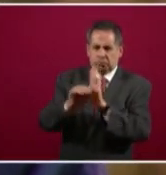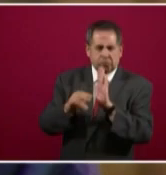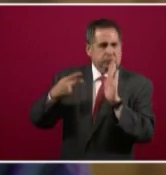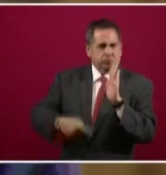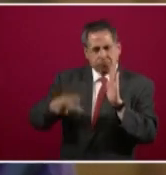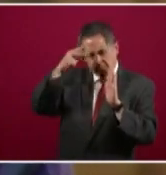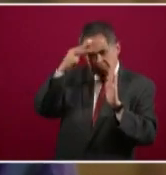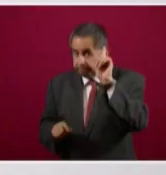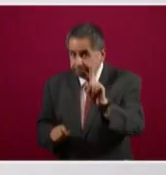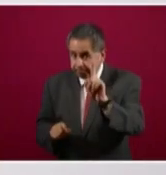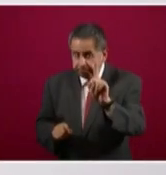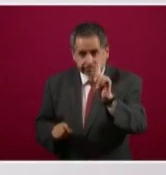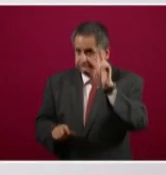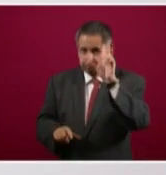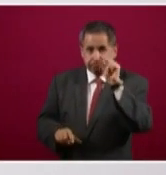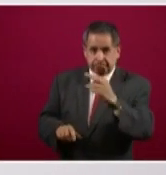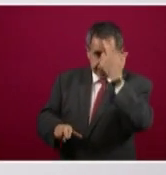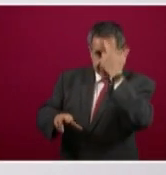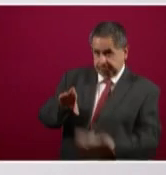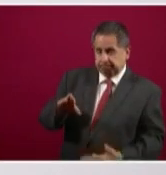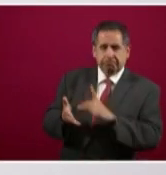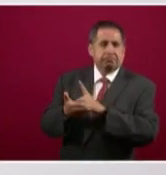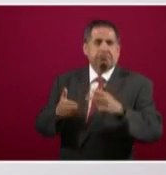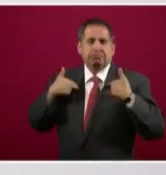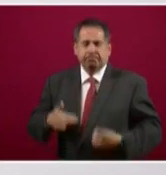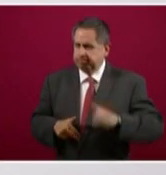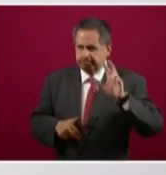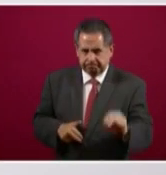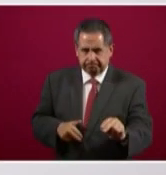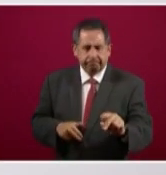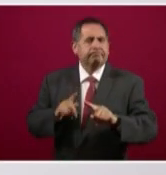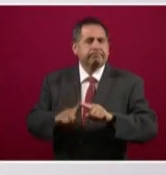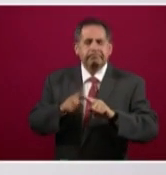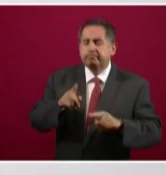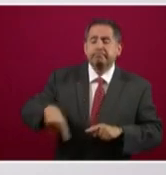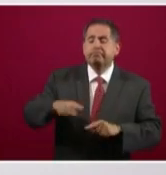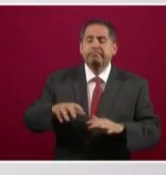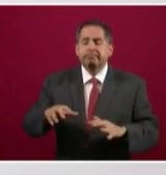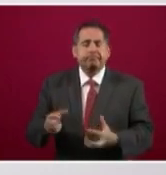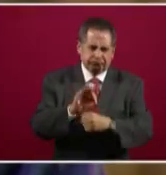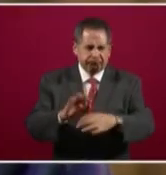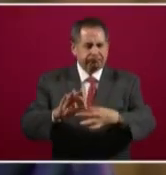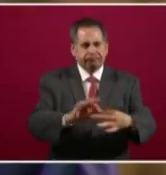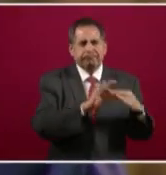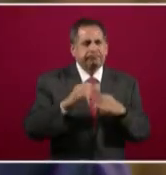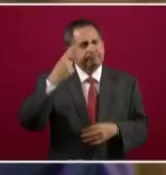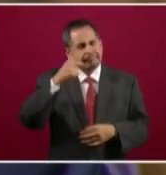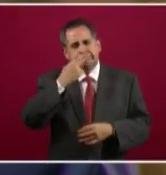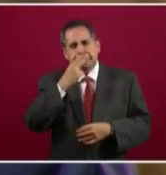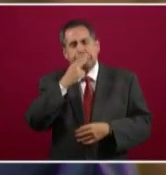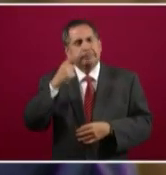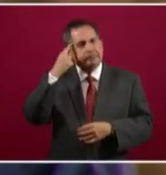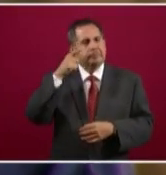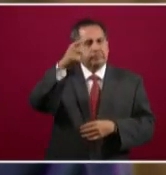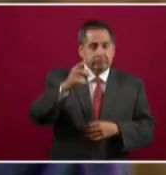segundo trimestre del año lo que puso en duda el objetivo de crecimiento de 2 por ciento para todo el año en su gobierno el presidente también